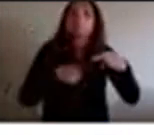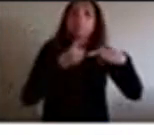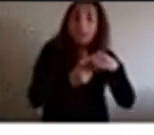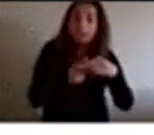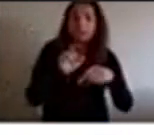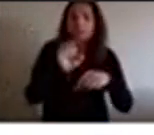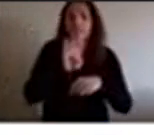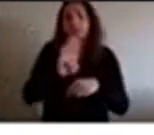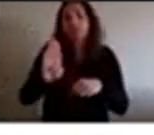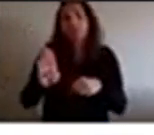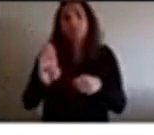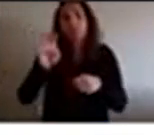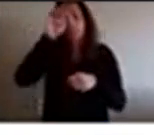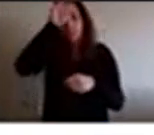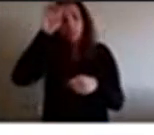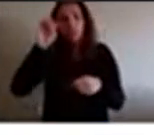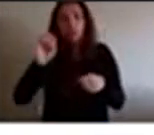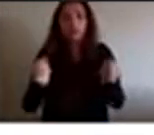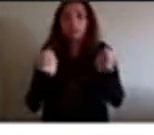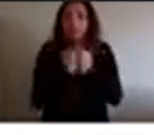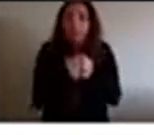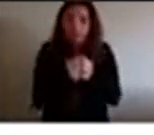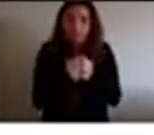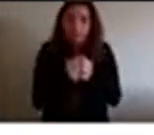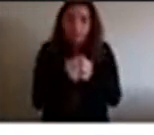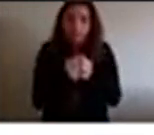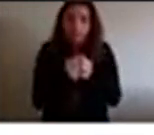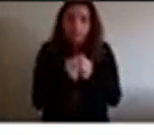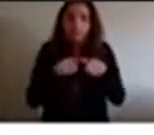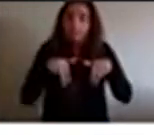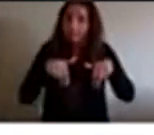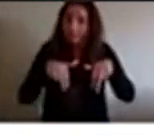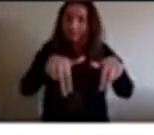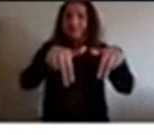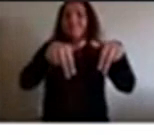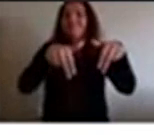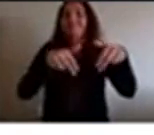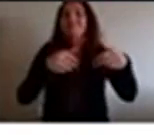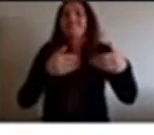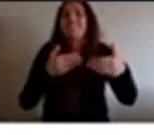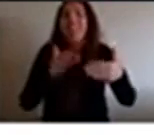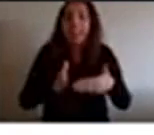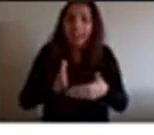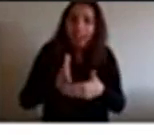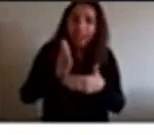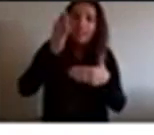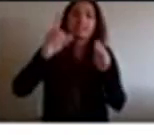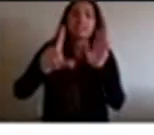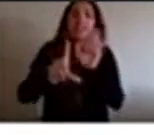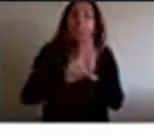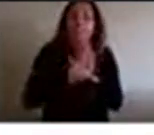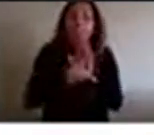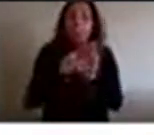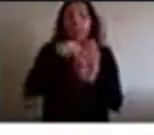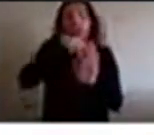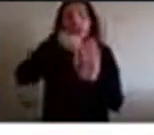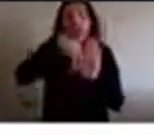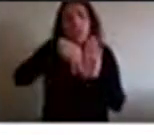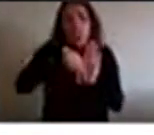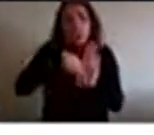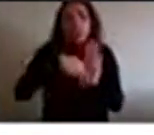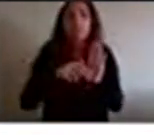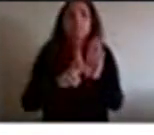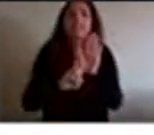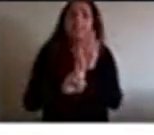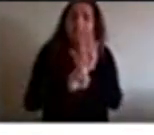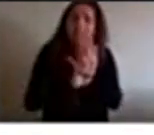laboral y cómo hemos avanzado en reglamentación y implementación de normas que promueven la inclusión